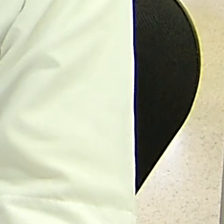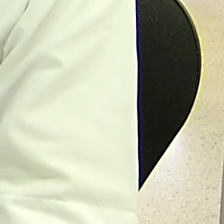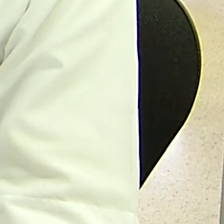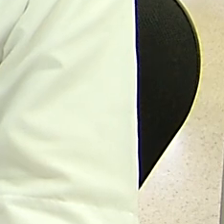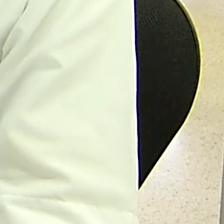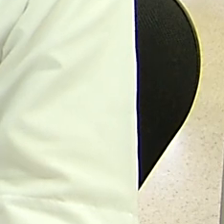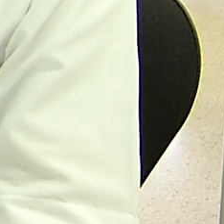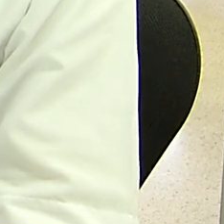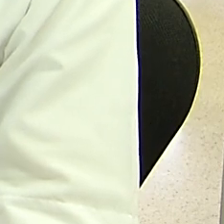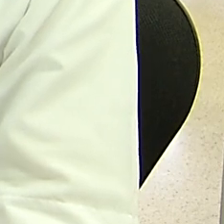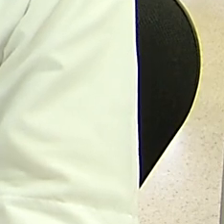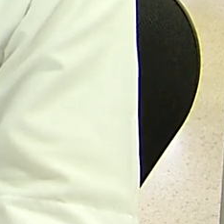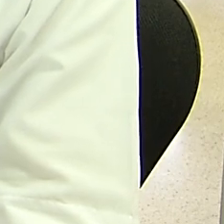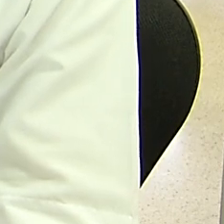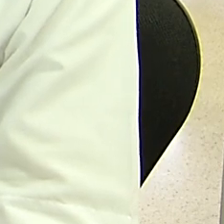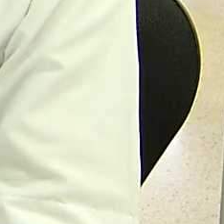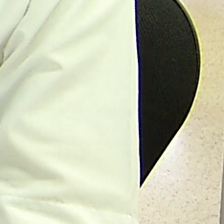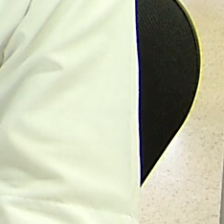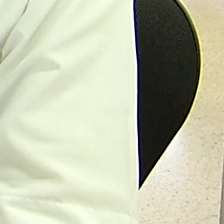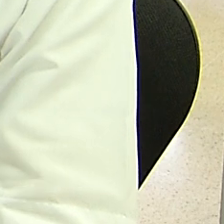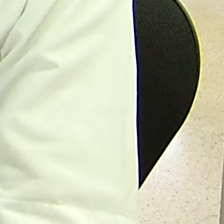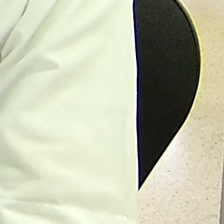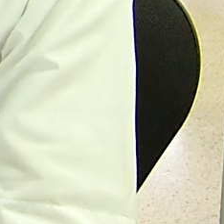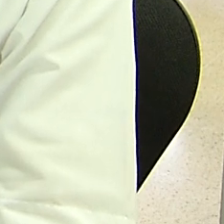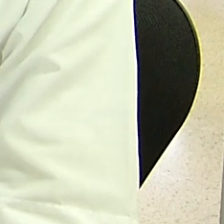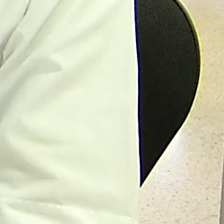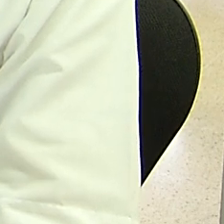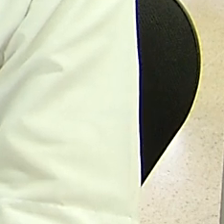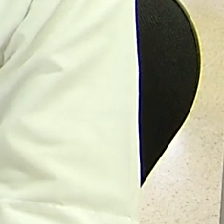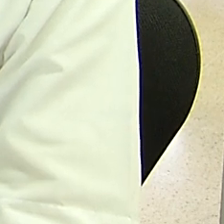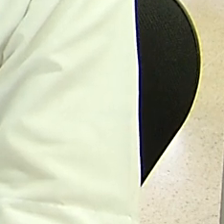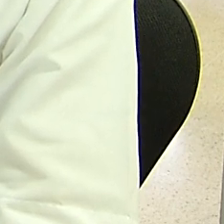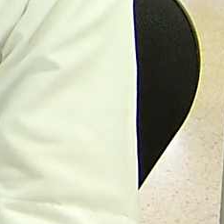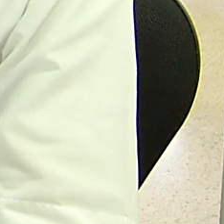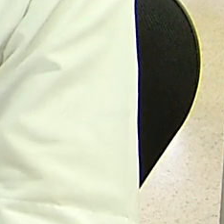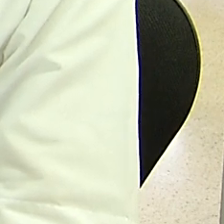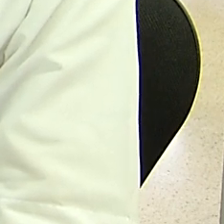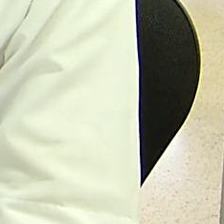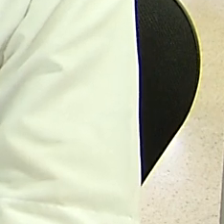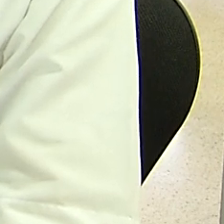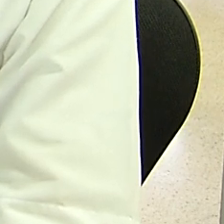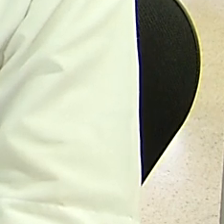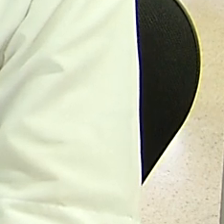Taxi Individual, buen día, hola John, ¿en qué le puedo servir? Claro que sí, ¿a nombre de quién?